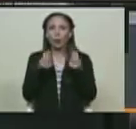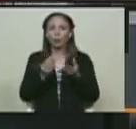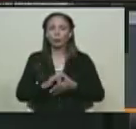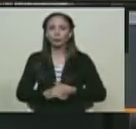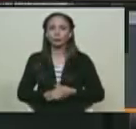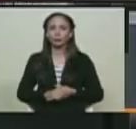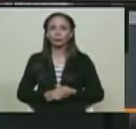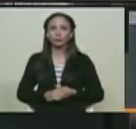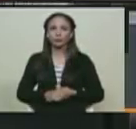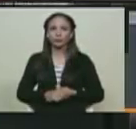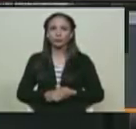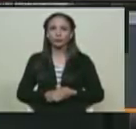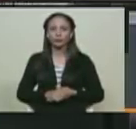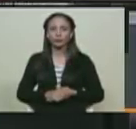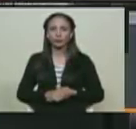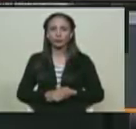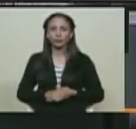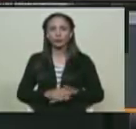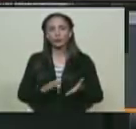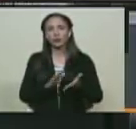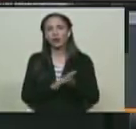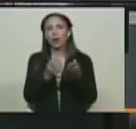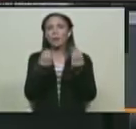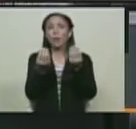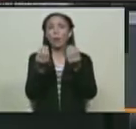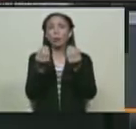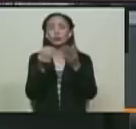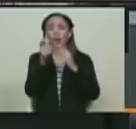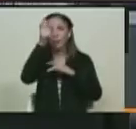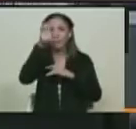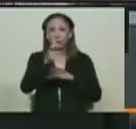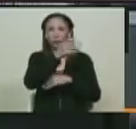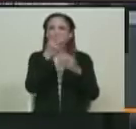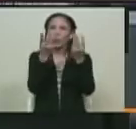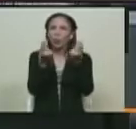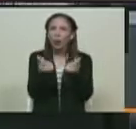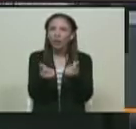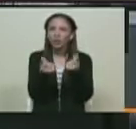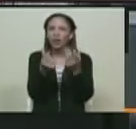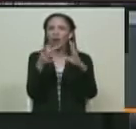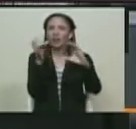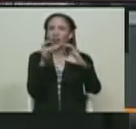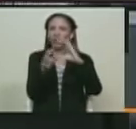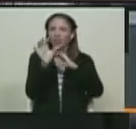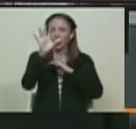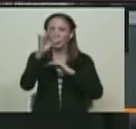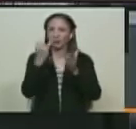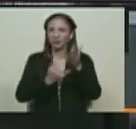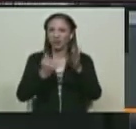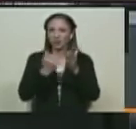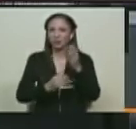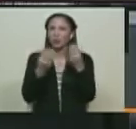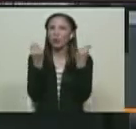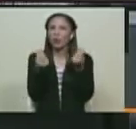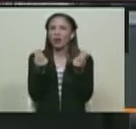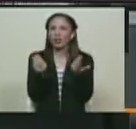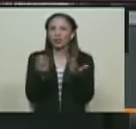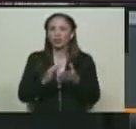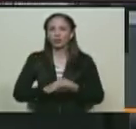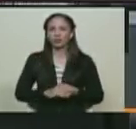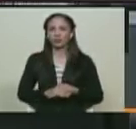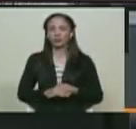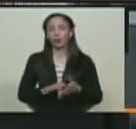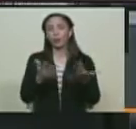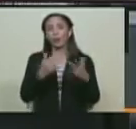Fíjense ustedes, ¿cuántos carnetizados se inscribieron en el sistema de carné de la patria?